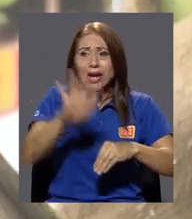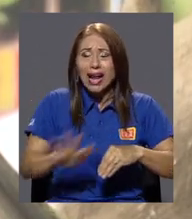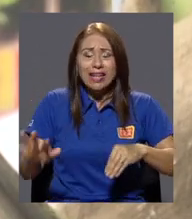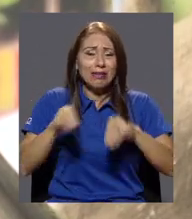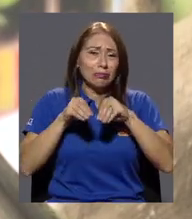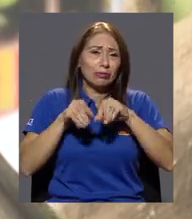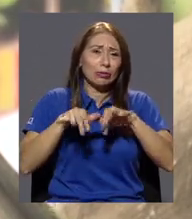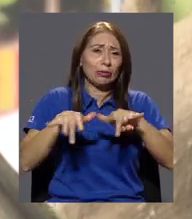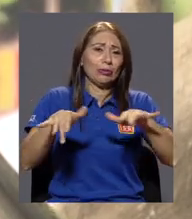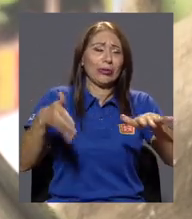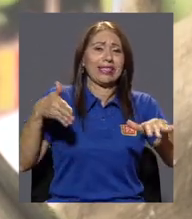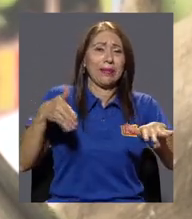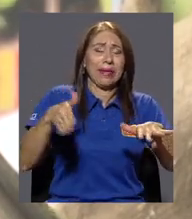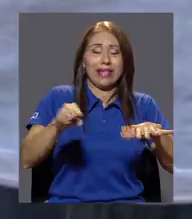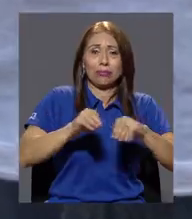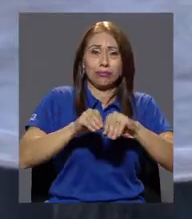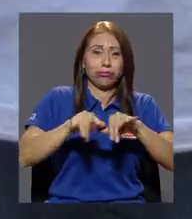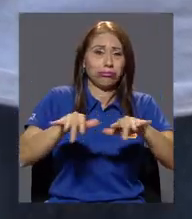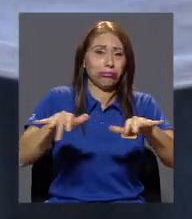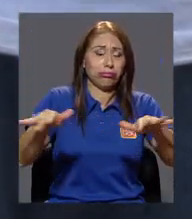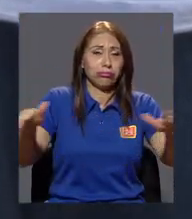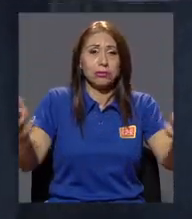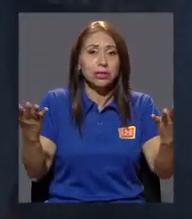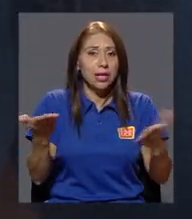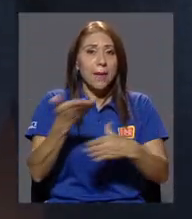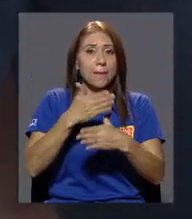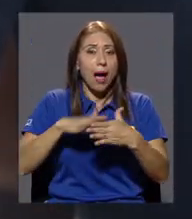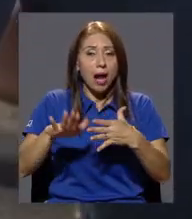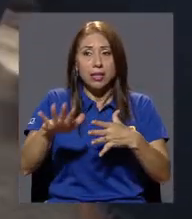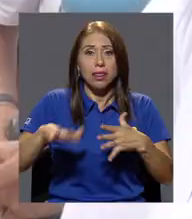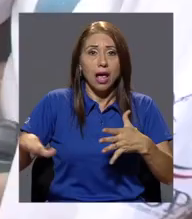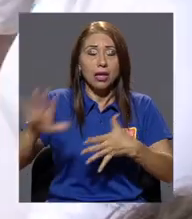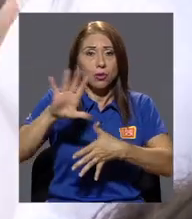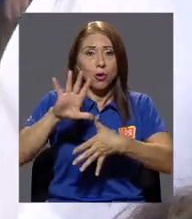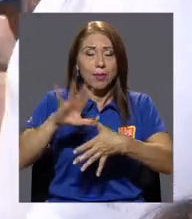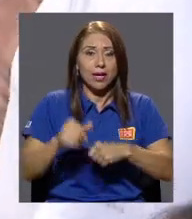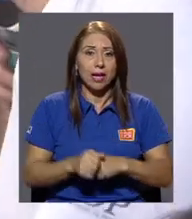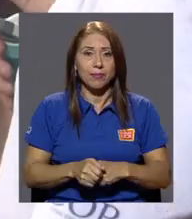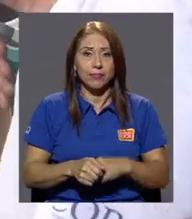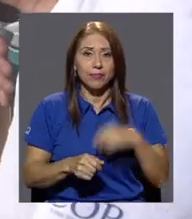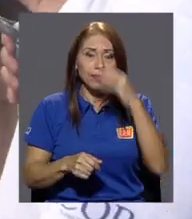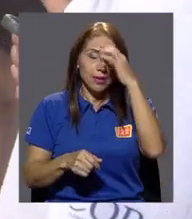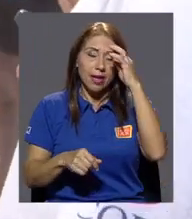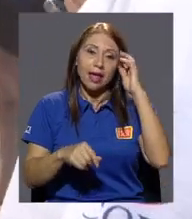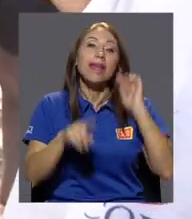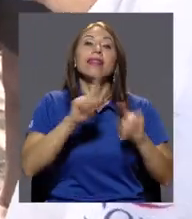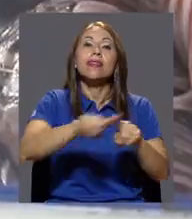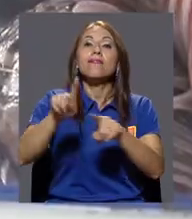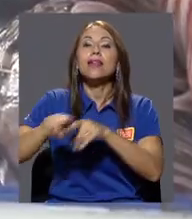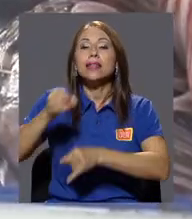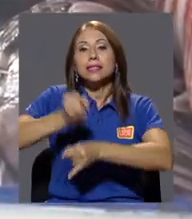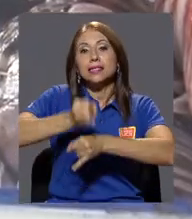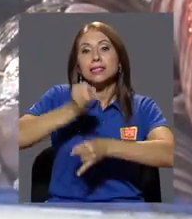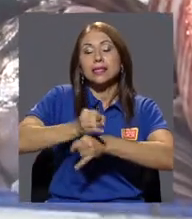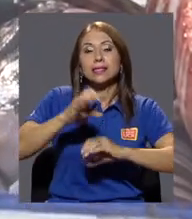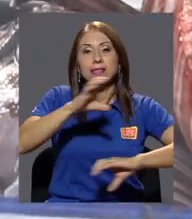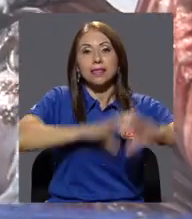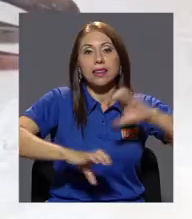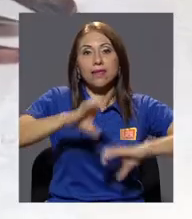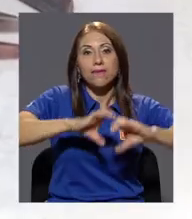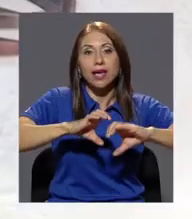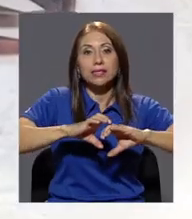y parte de Norteamérica. El compromiso de las diferentes instancias científicas